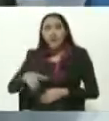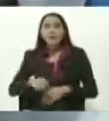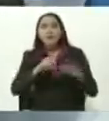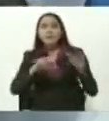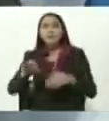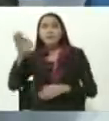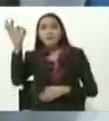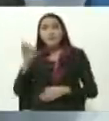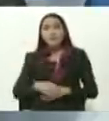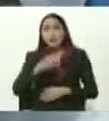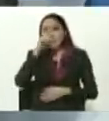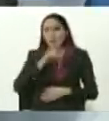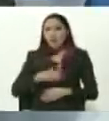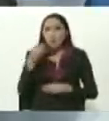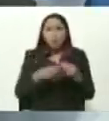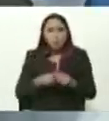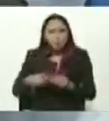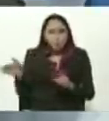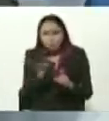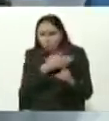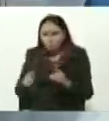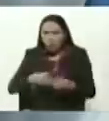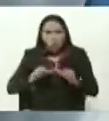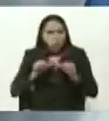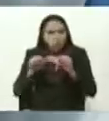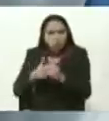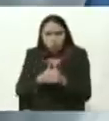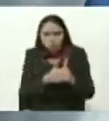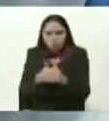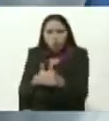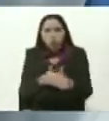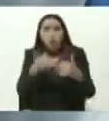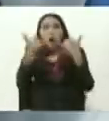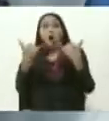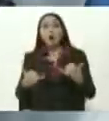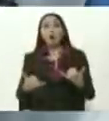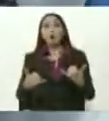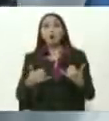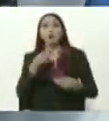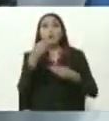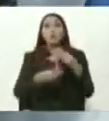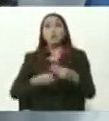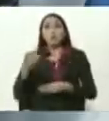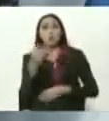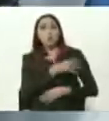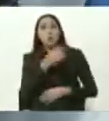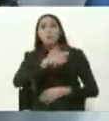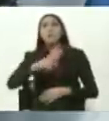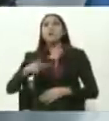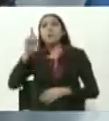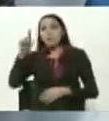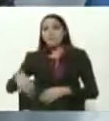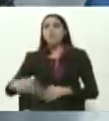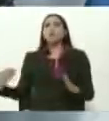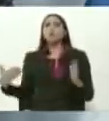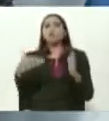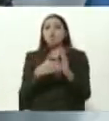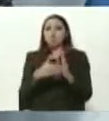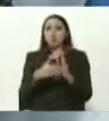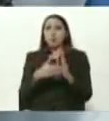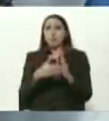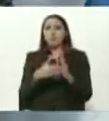años, segregarlos, exterminarlos, perseguirlos, bueno, ahora lo hicieron los chilenos contra